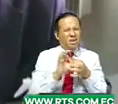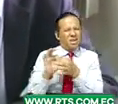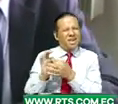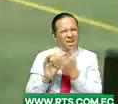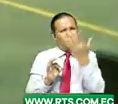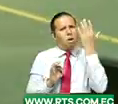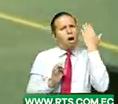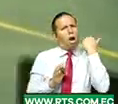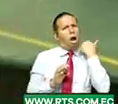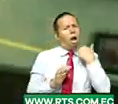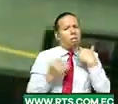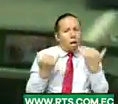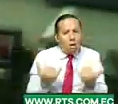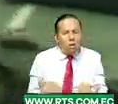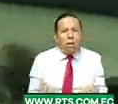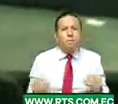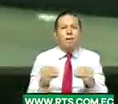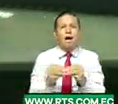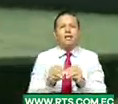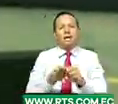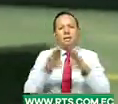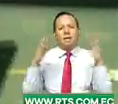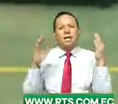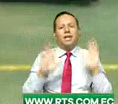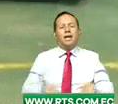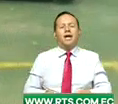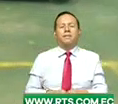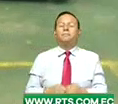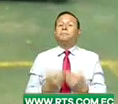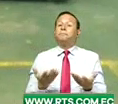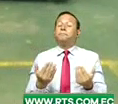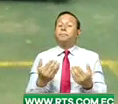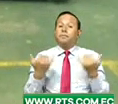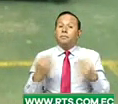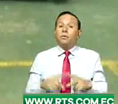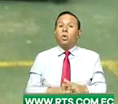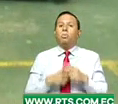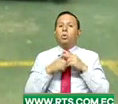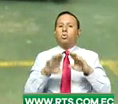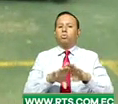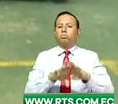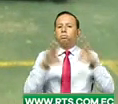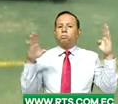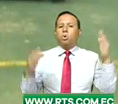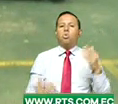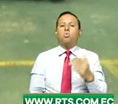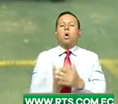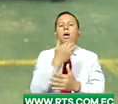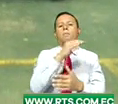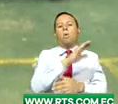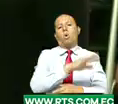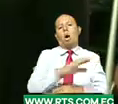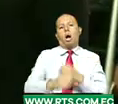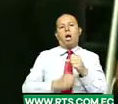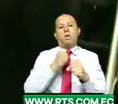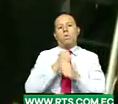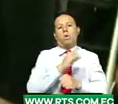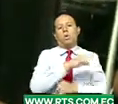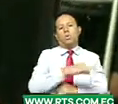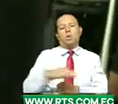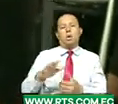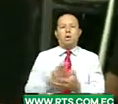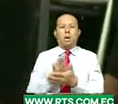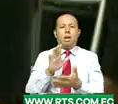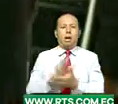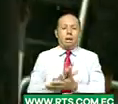largo tiempo. En esta institución se llevó a cabo la inauguración del nuevo periodo escolar del régimen Sierra y Amazonía, con la presencia